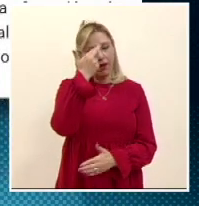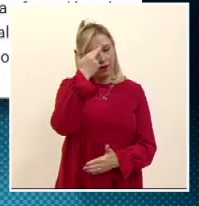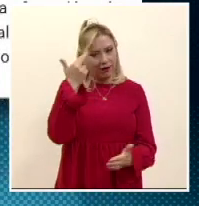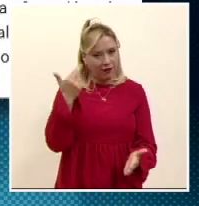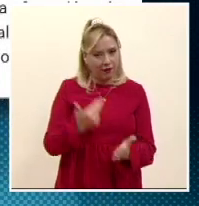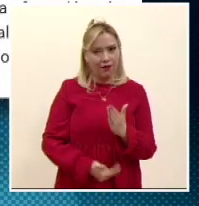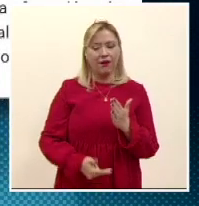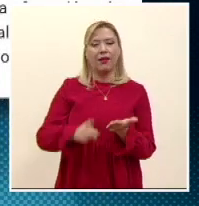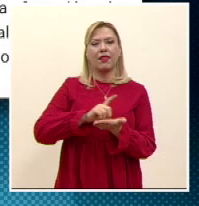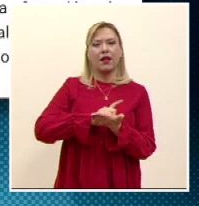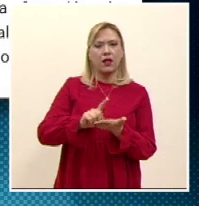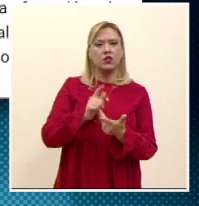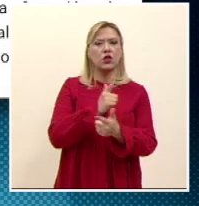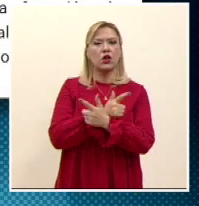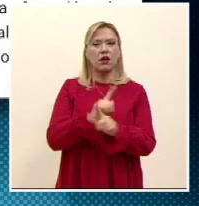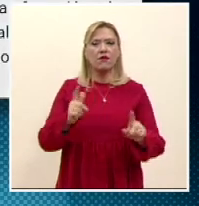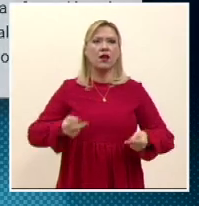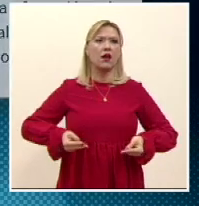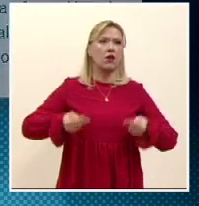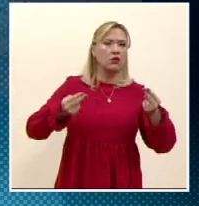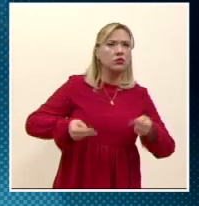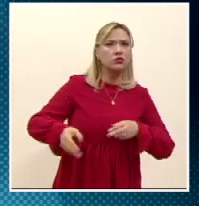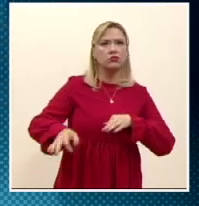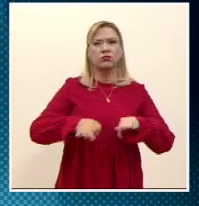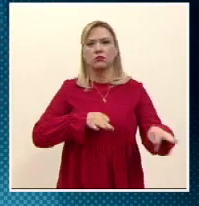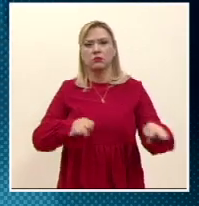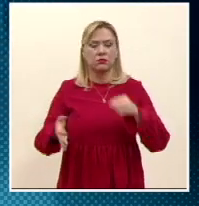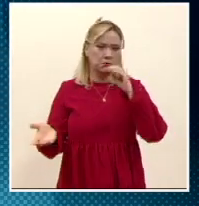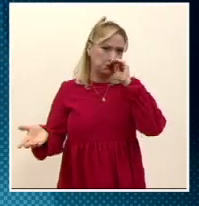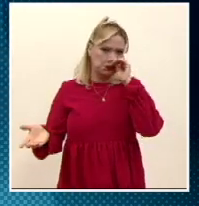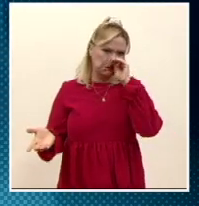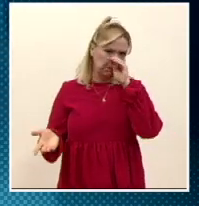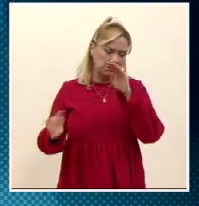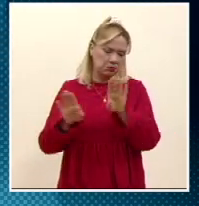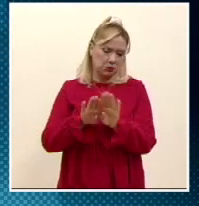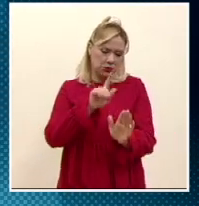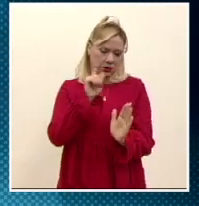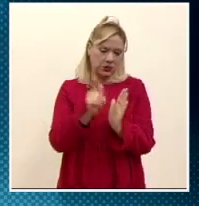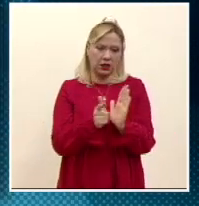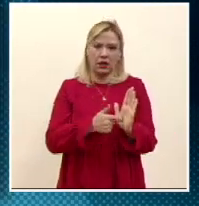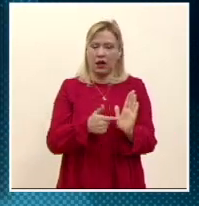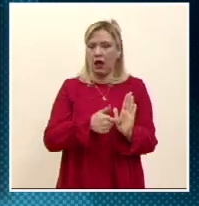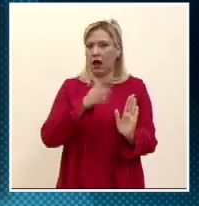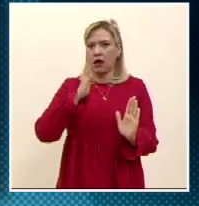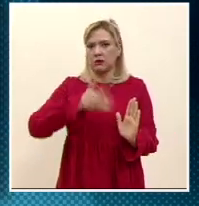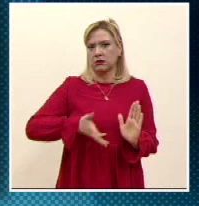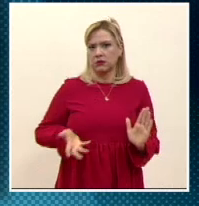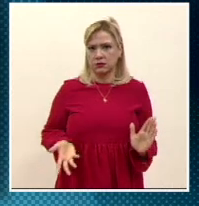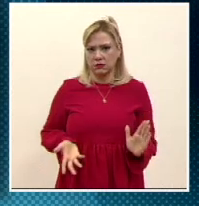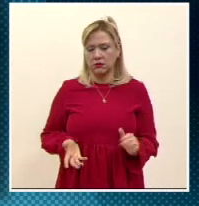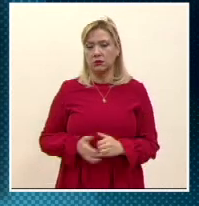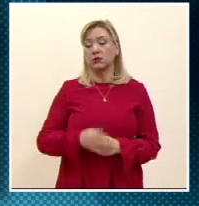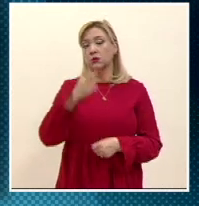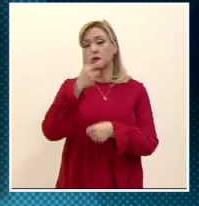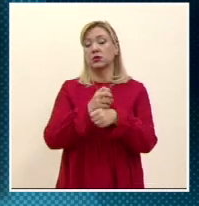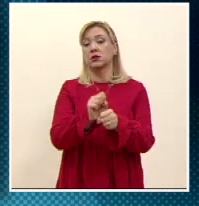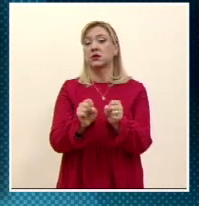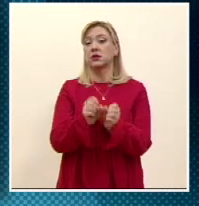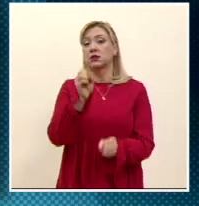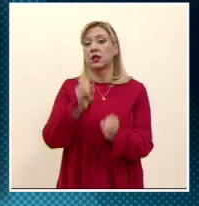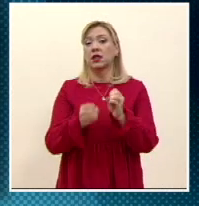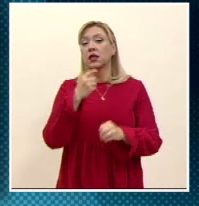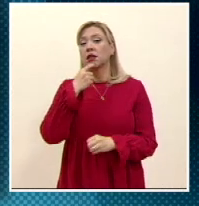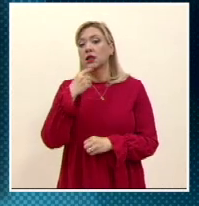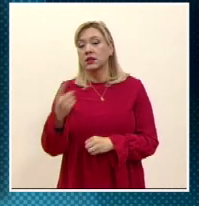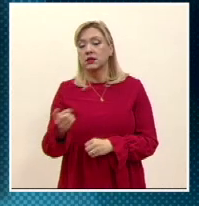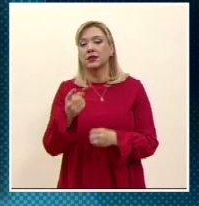a la libertad de comercio ni el principio de irretroactividad de la ley. La segunda sala también estableció como criterio que